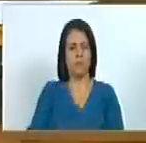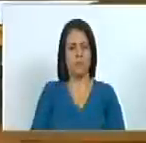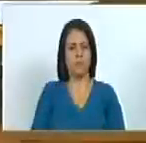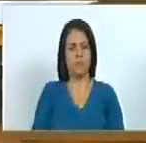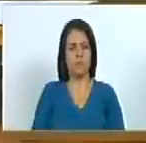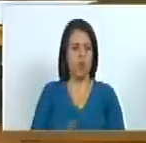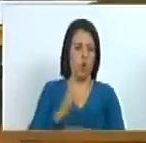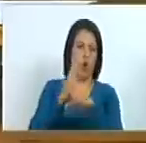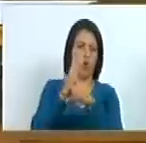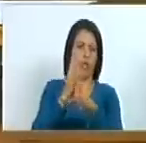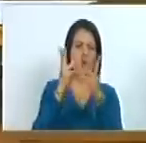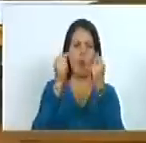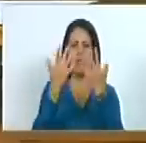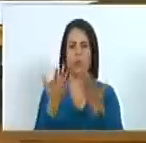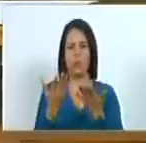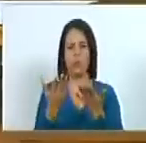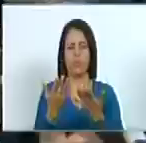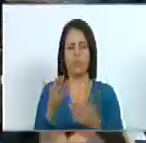¿Votos en contra?